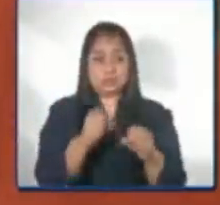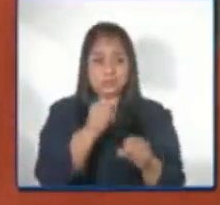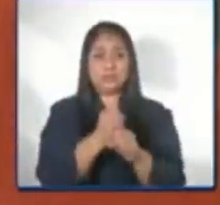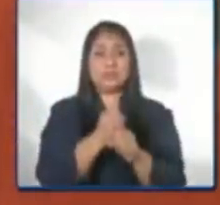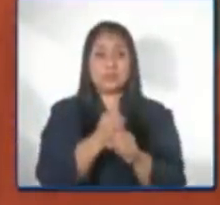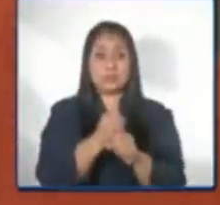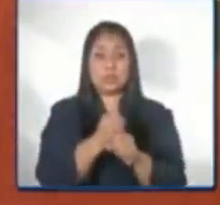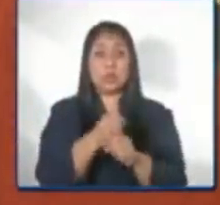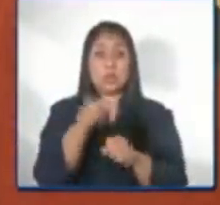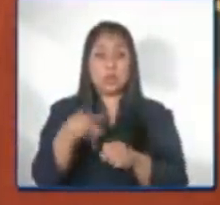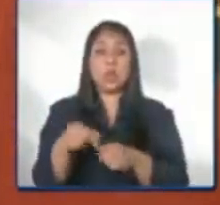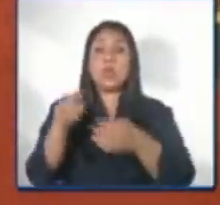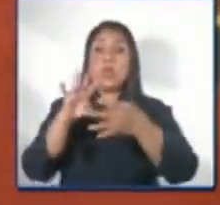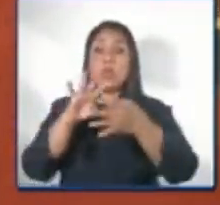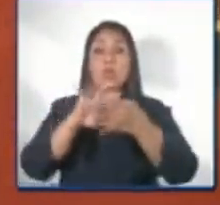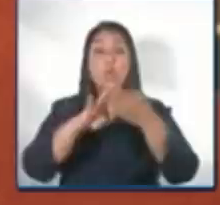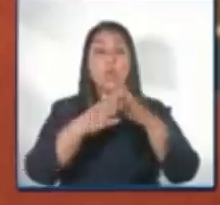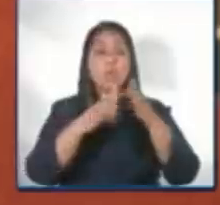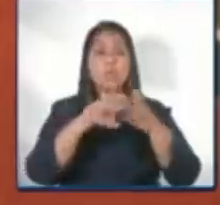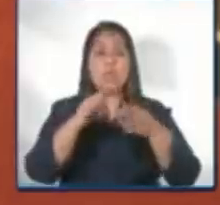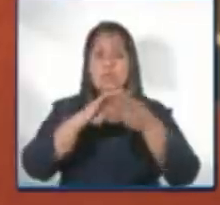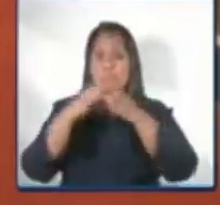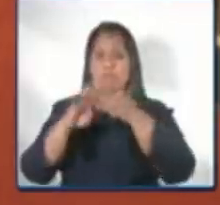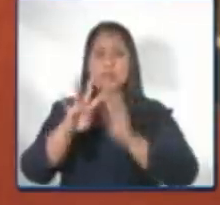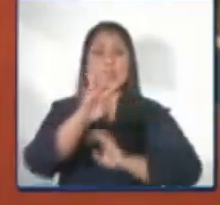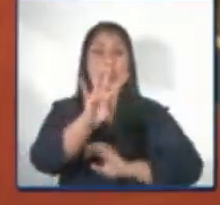los 48 cantones seguimos más fuertes,